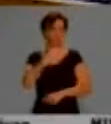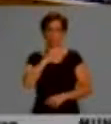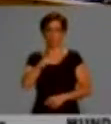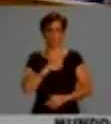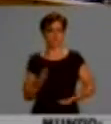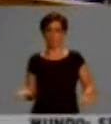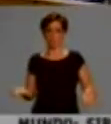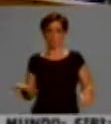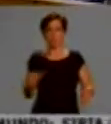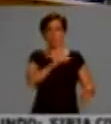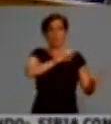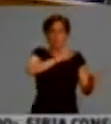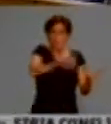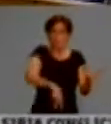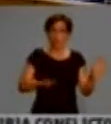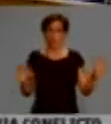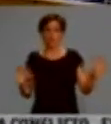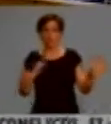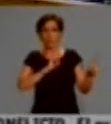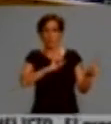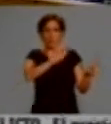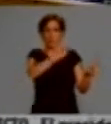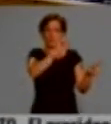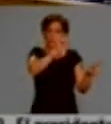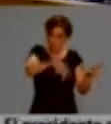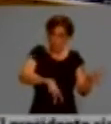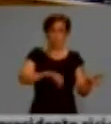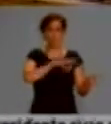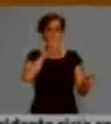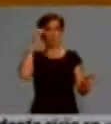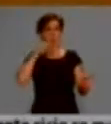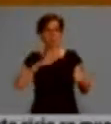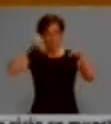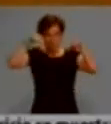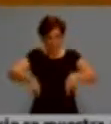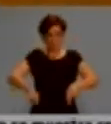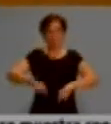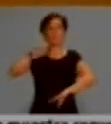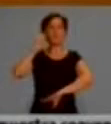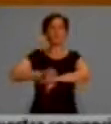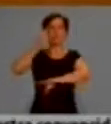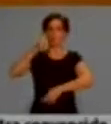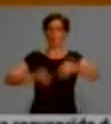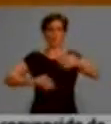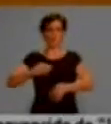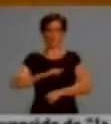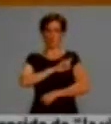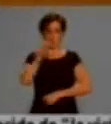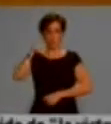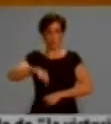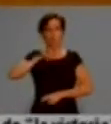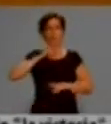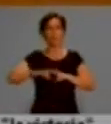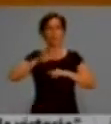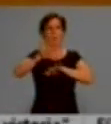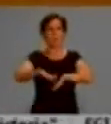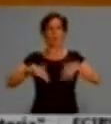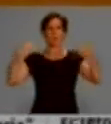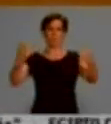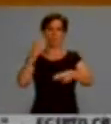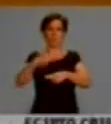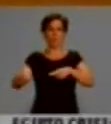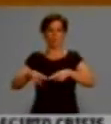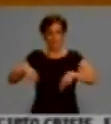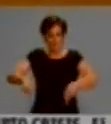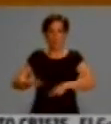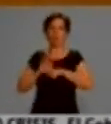razón. Tiene usted razón, señor Rajoy. Este no es un tribunal de justicia. Esta es una Cámara política que representa a los